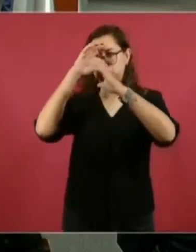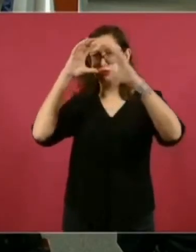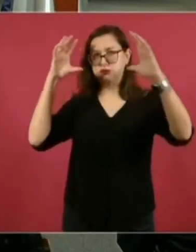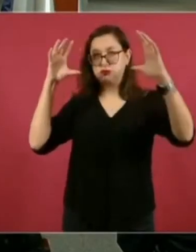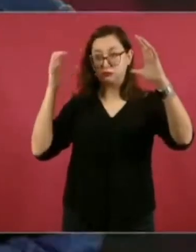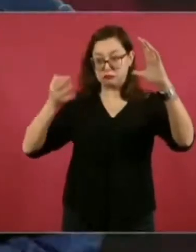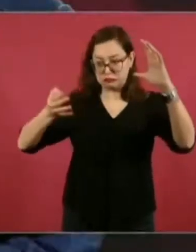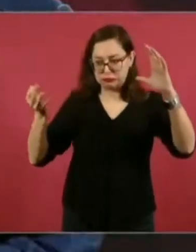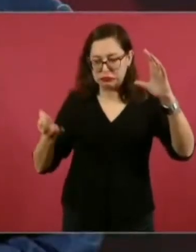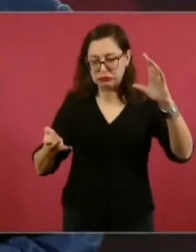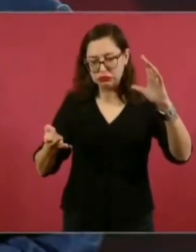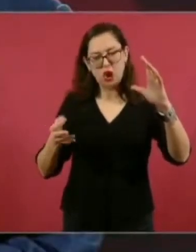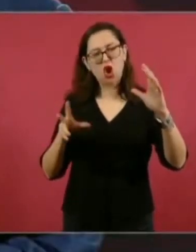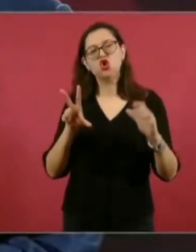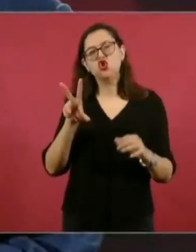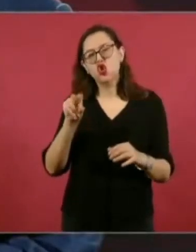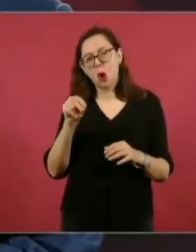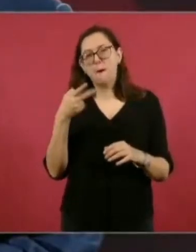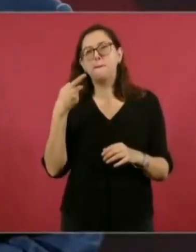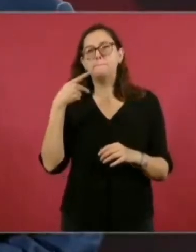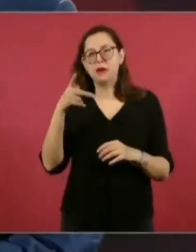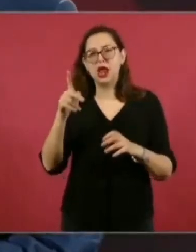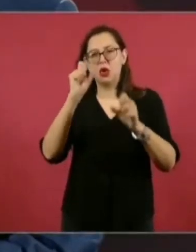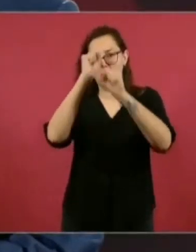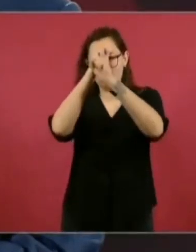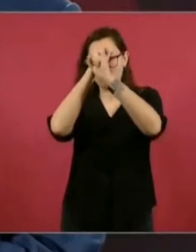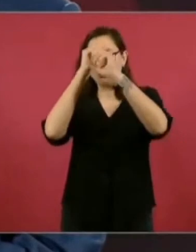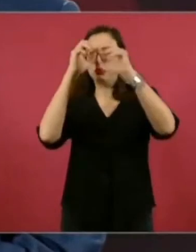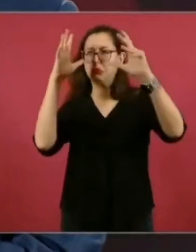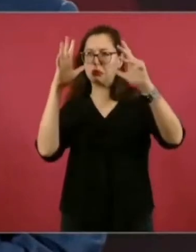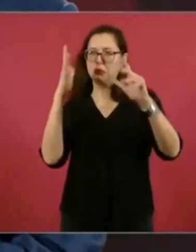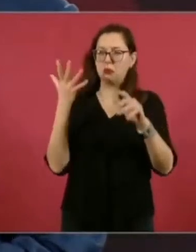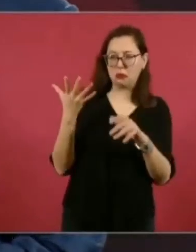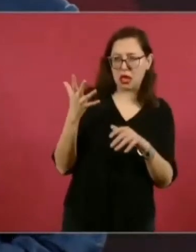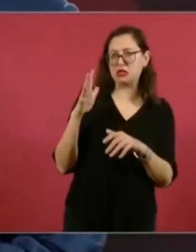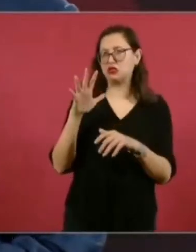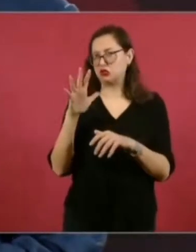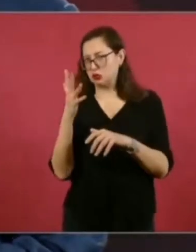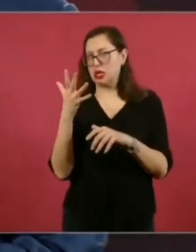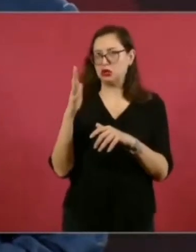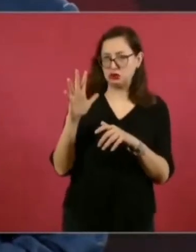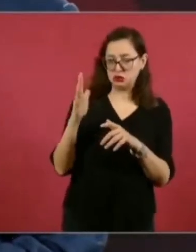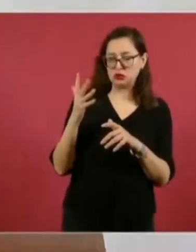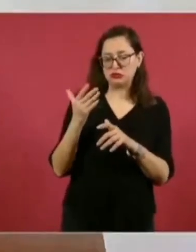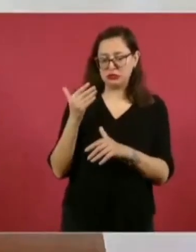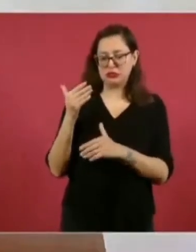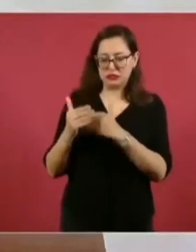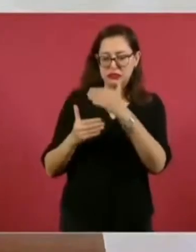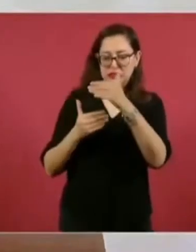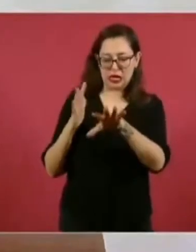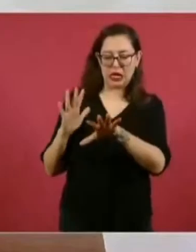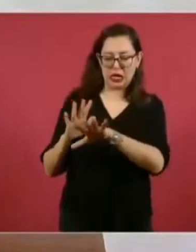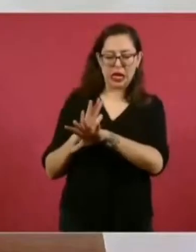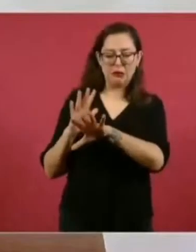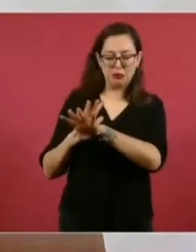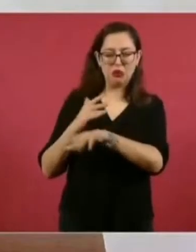y de juicio práctico, de que las cosas ya iban a cambiar en